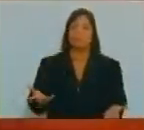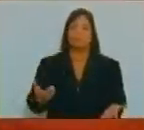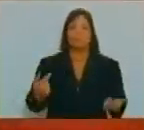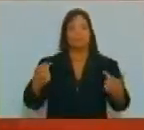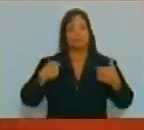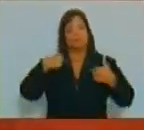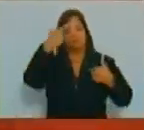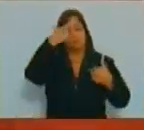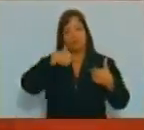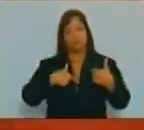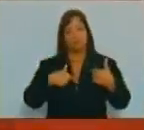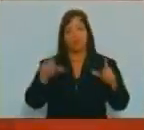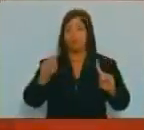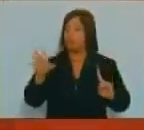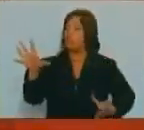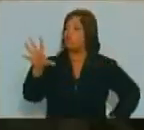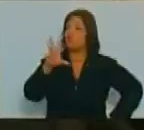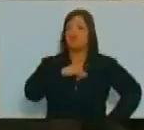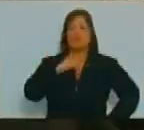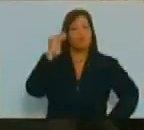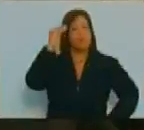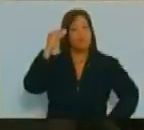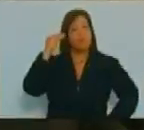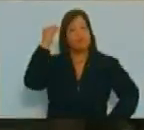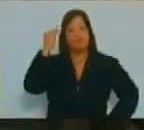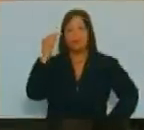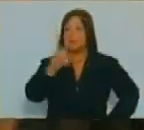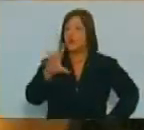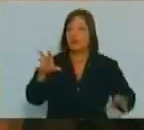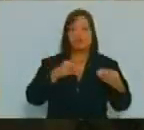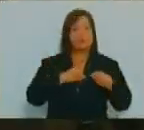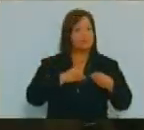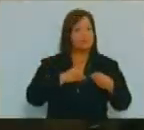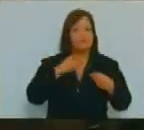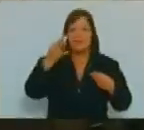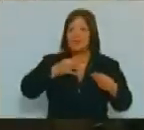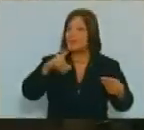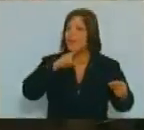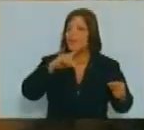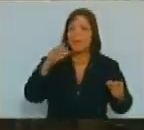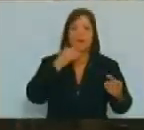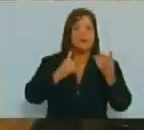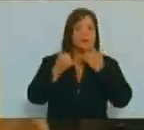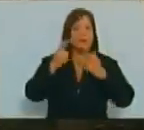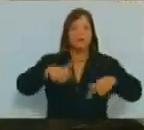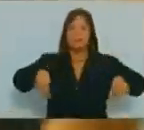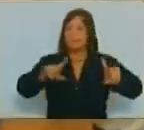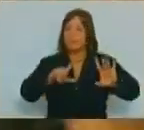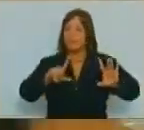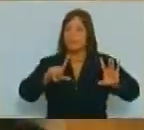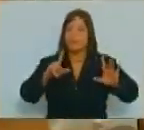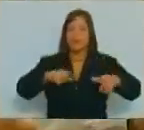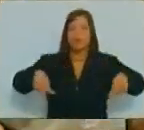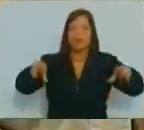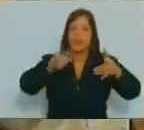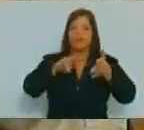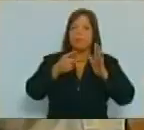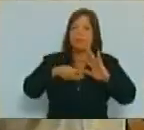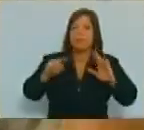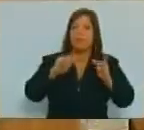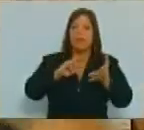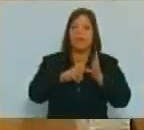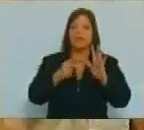difiero en ese tipo de pensamiento siempre he diferido pero si ya te difería